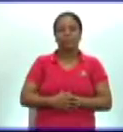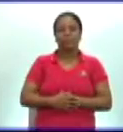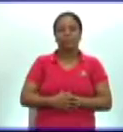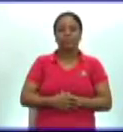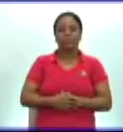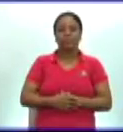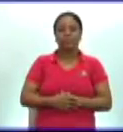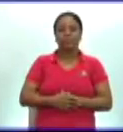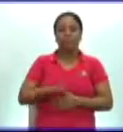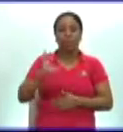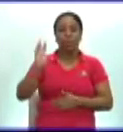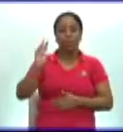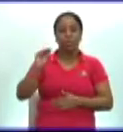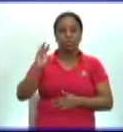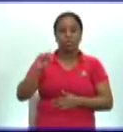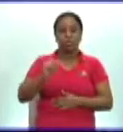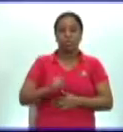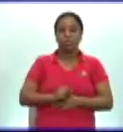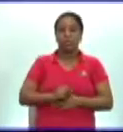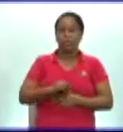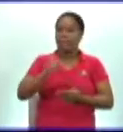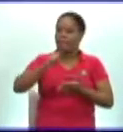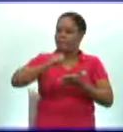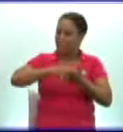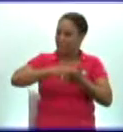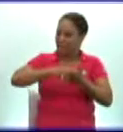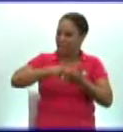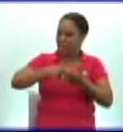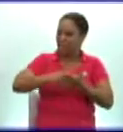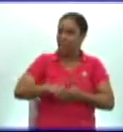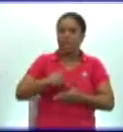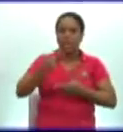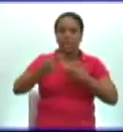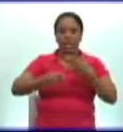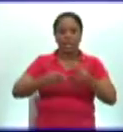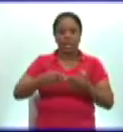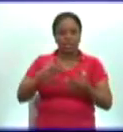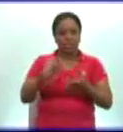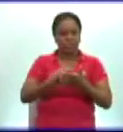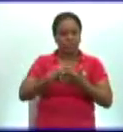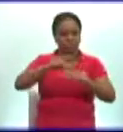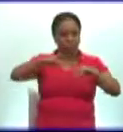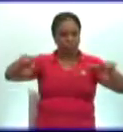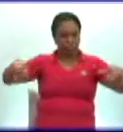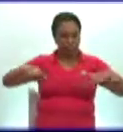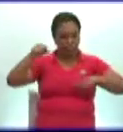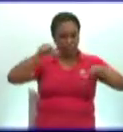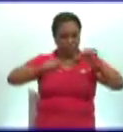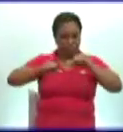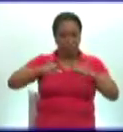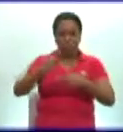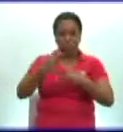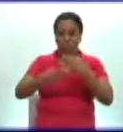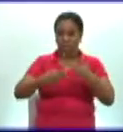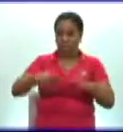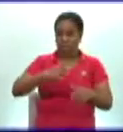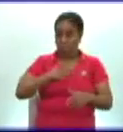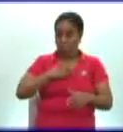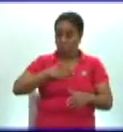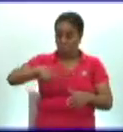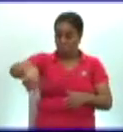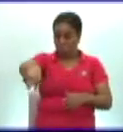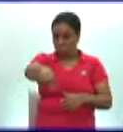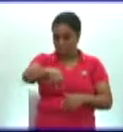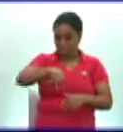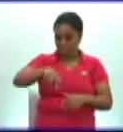Nos plantea, planifica y realiza un experimento para confeccionar por ti mismo una tabla